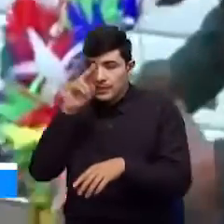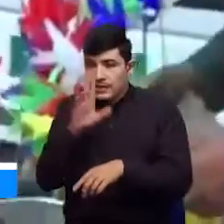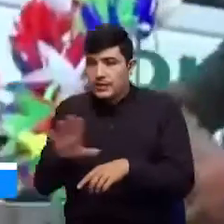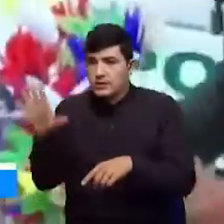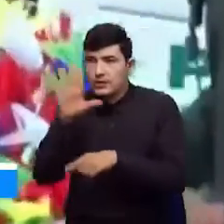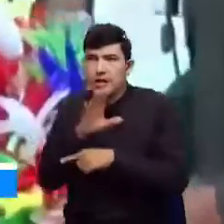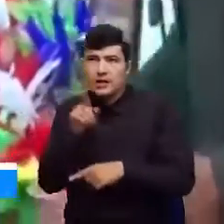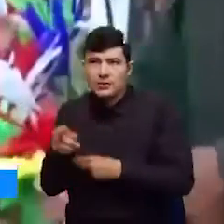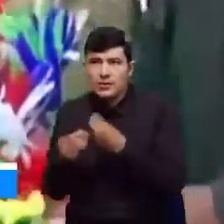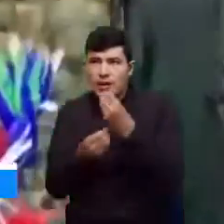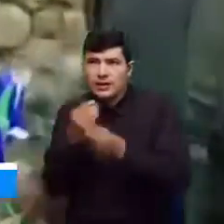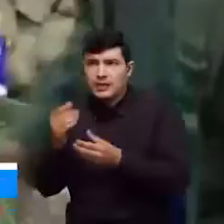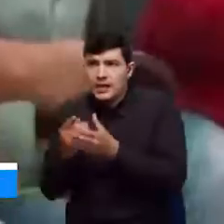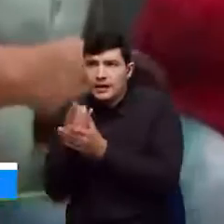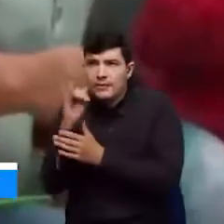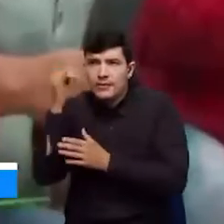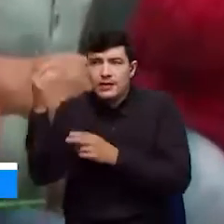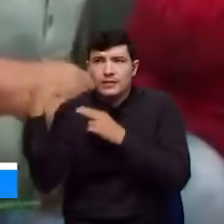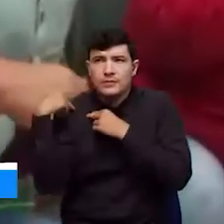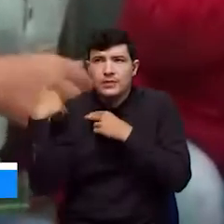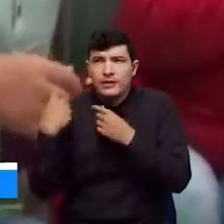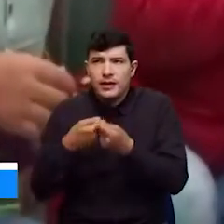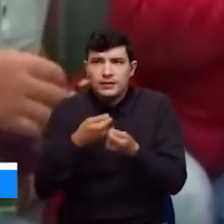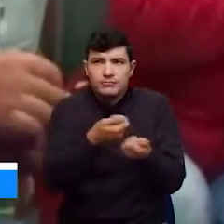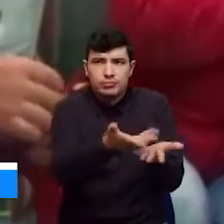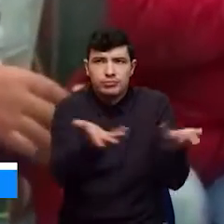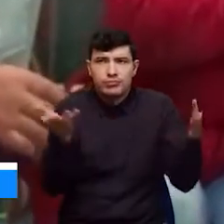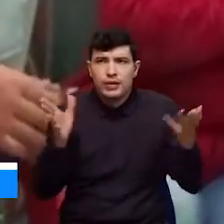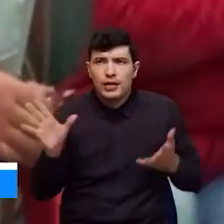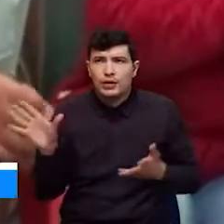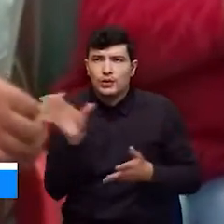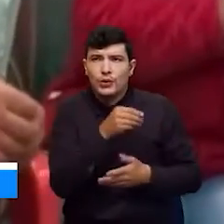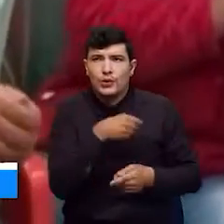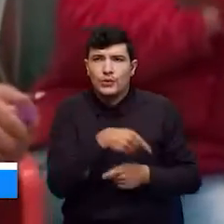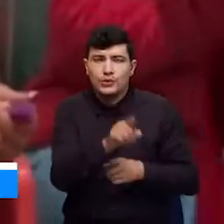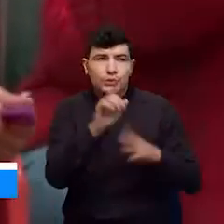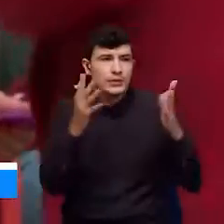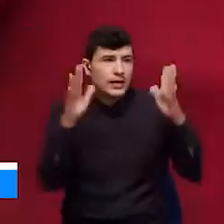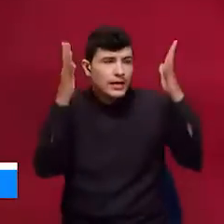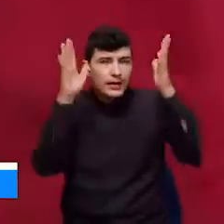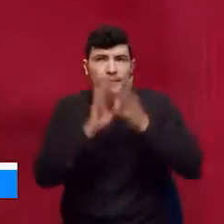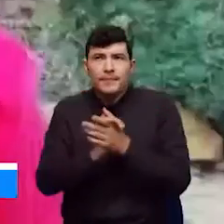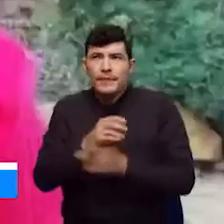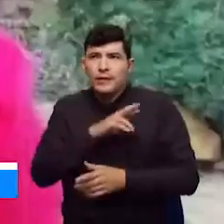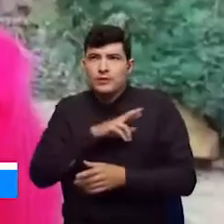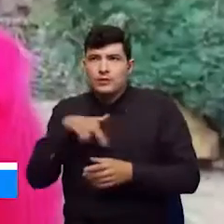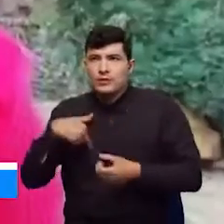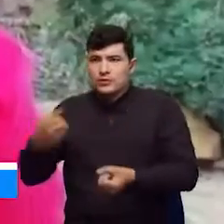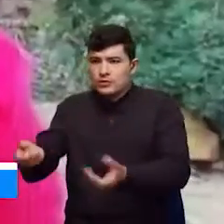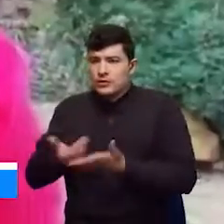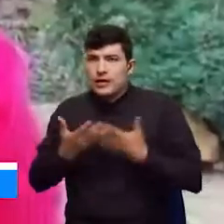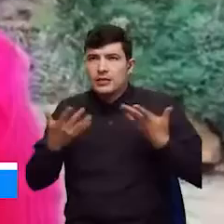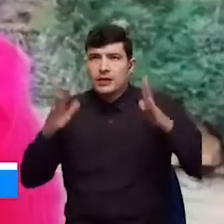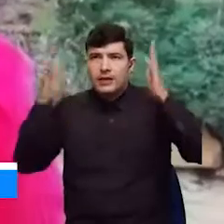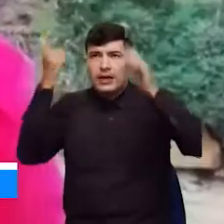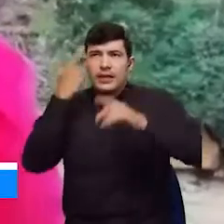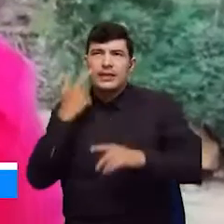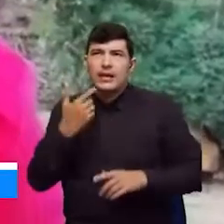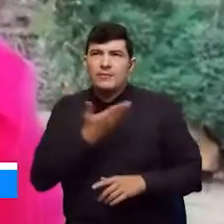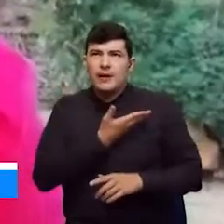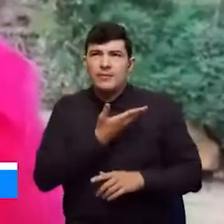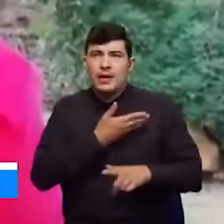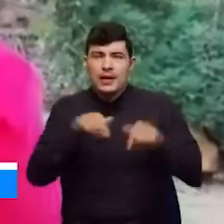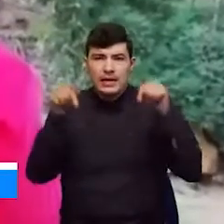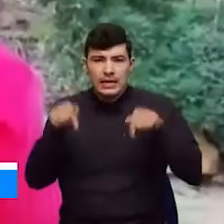hicieron estas flores y se encargaron de todos los detalles para esta celebración. Nos celebraron el Día de las Madres porque hacía rato pues en esta